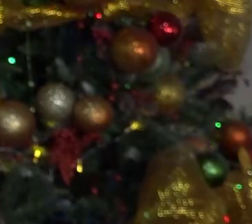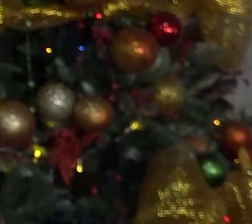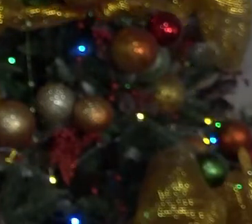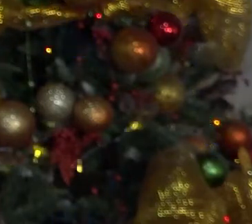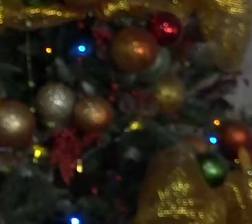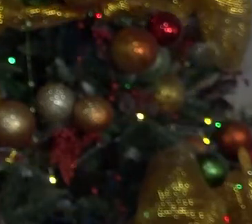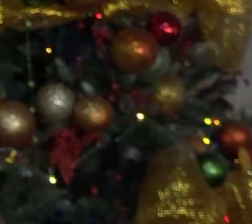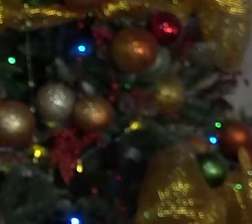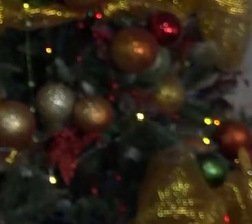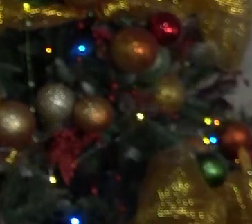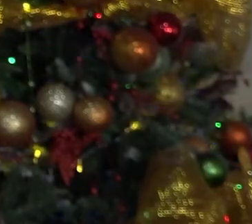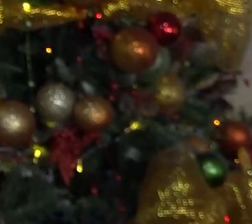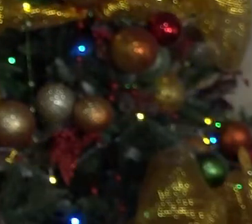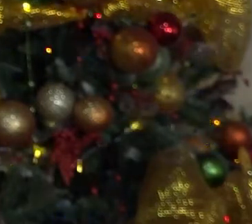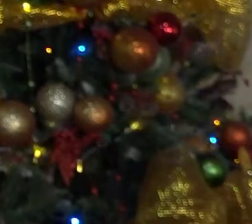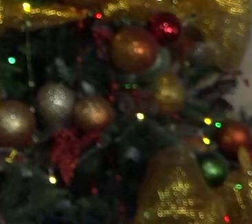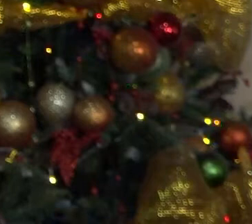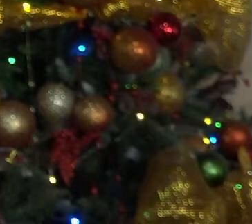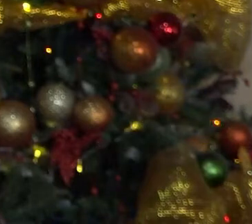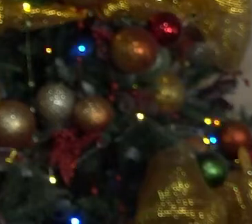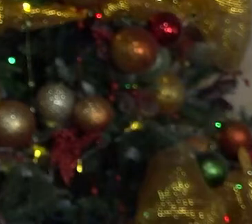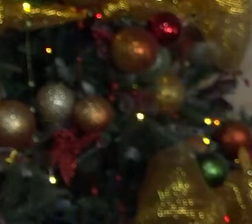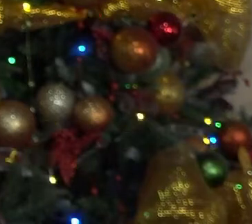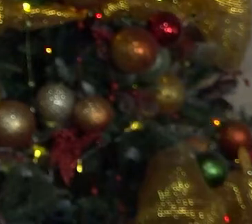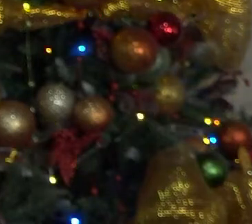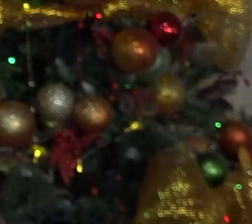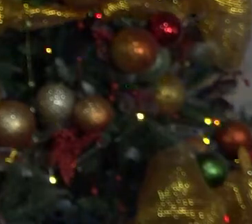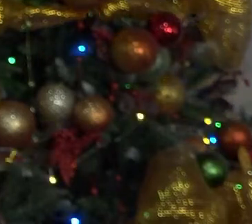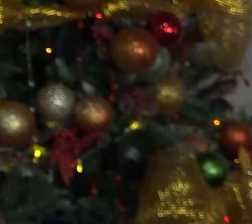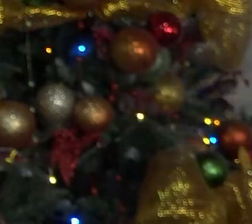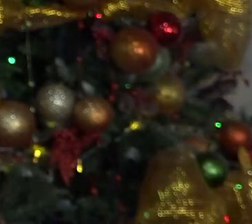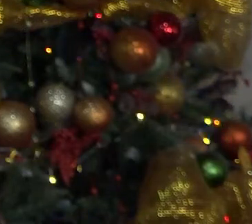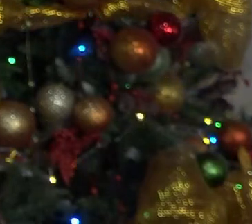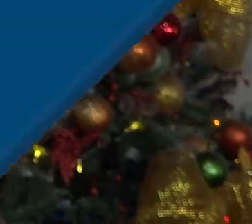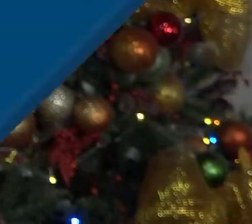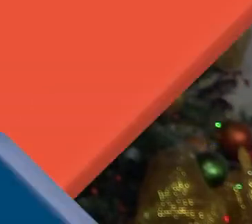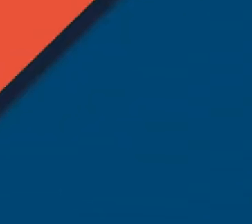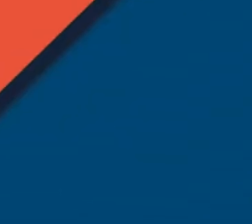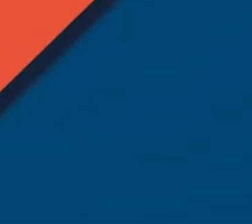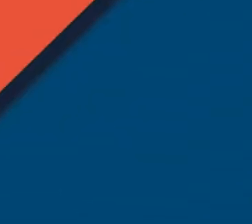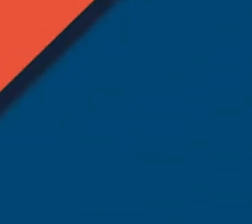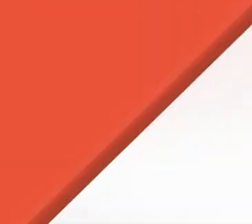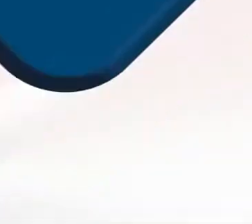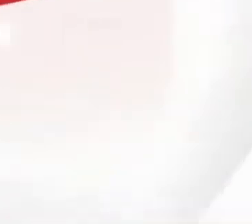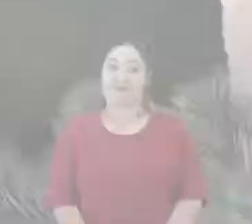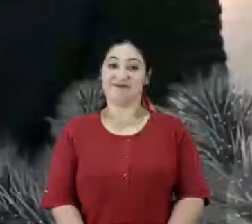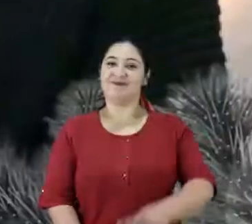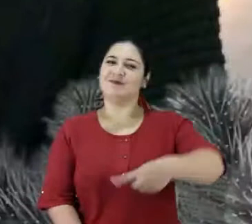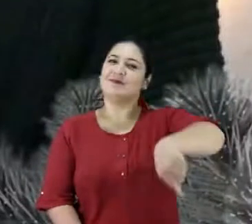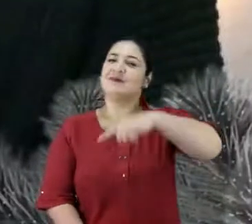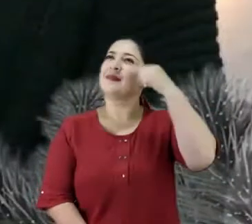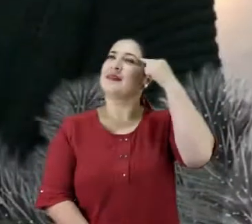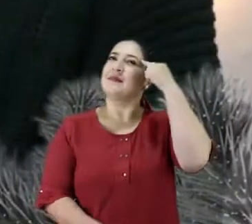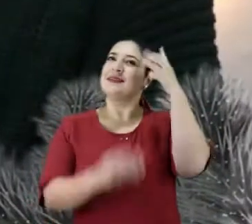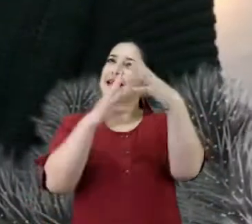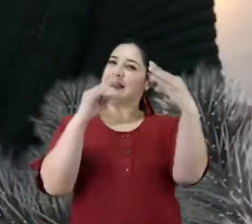con todas las celebraciones navideñas. Bienvenidos, la participación y la comunicación es ahora. Cuando pensamos